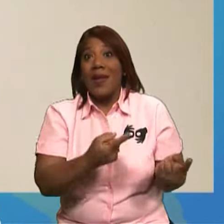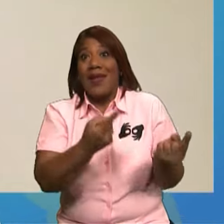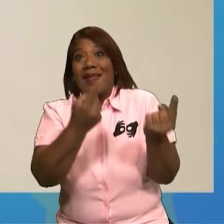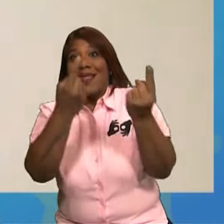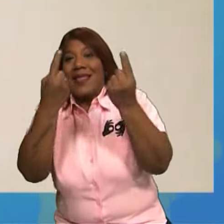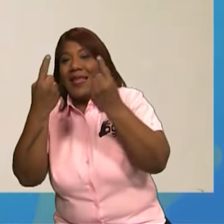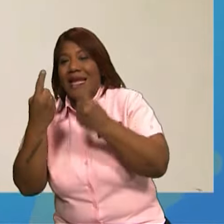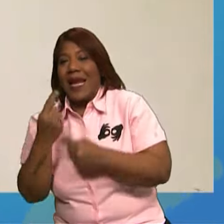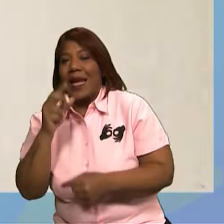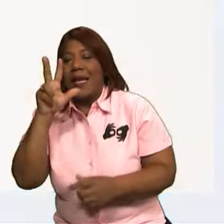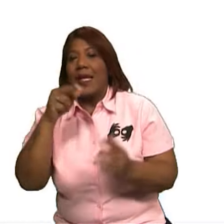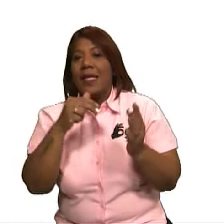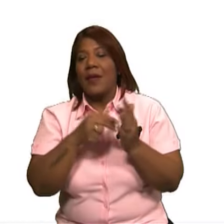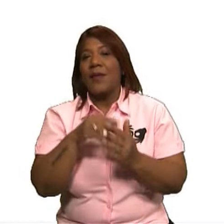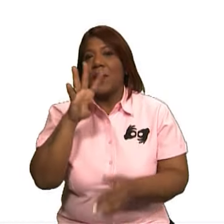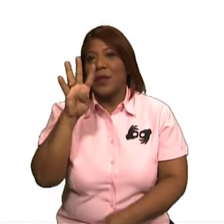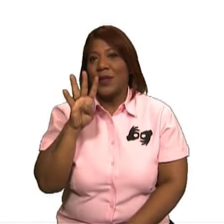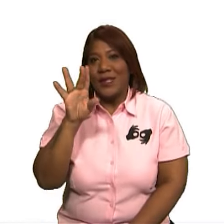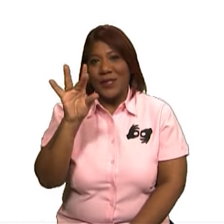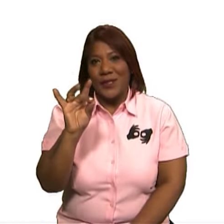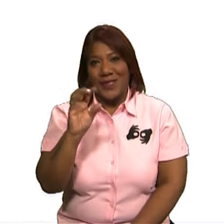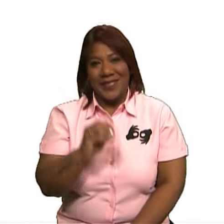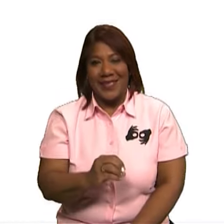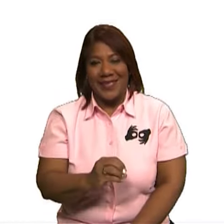3.480. Muchas gracias.